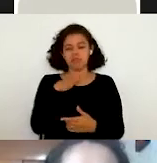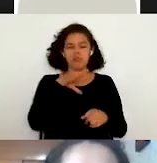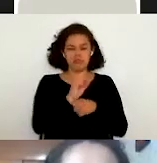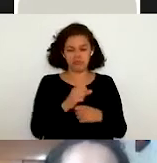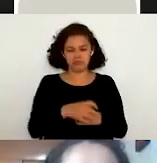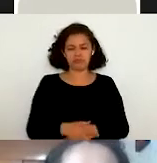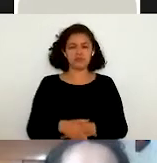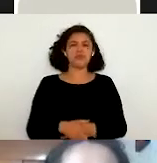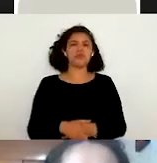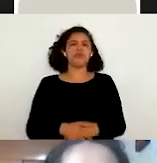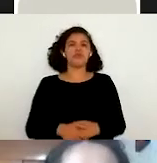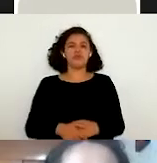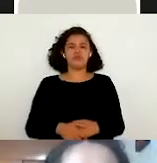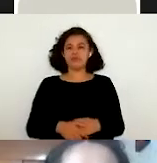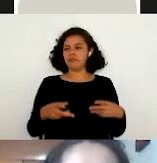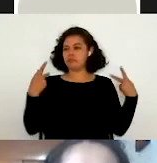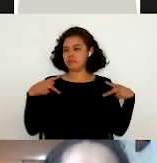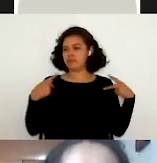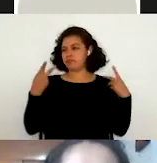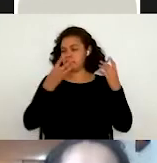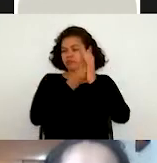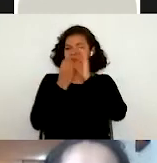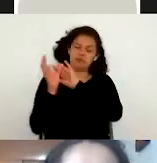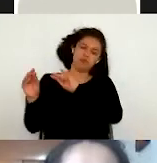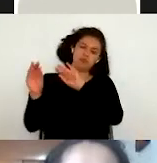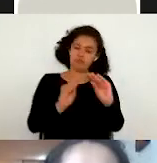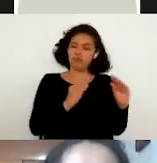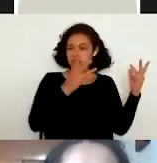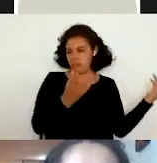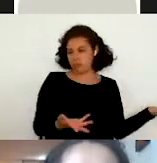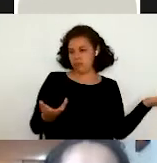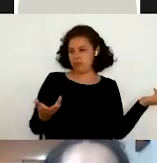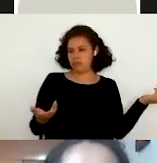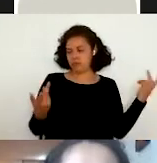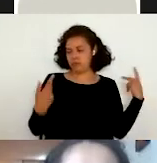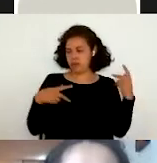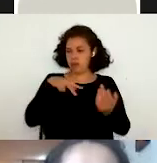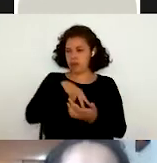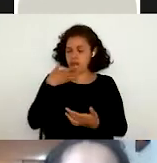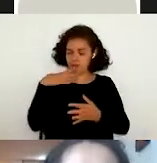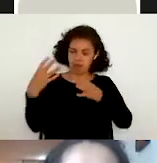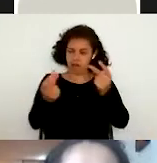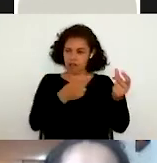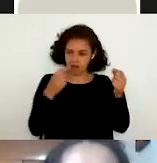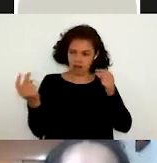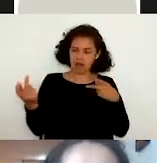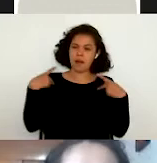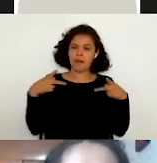el personal que está impartiendo las capacitaciones, los talleres, está siendo eficaz, ¿no? Si quienes están